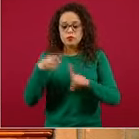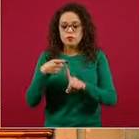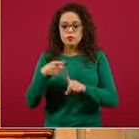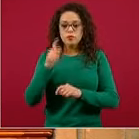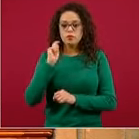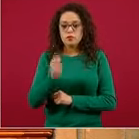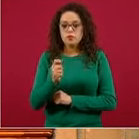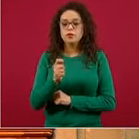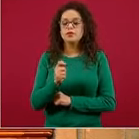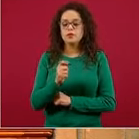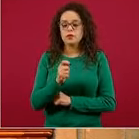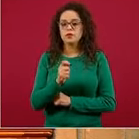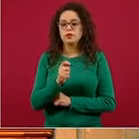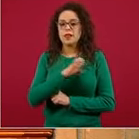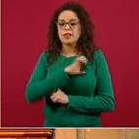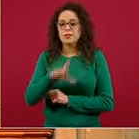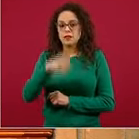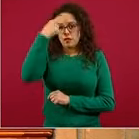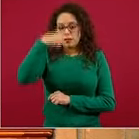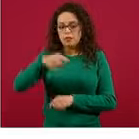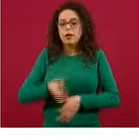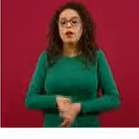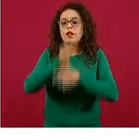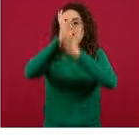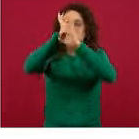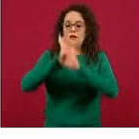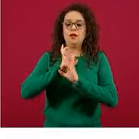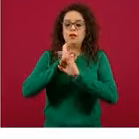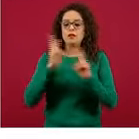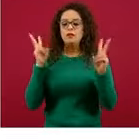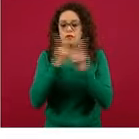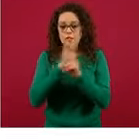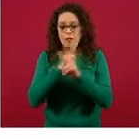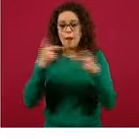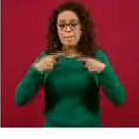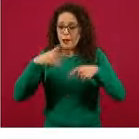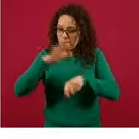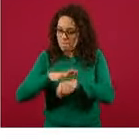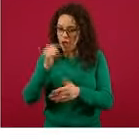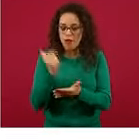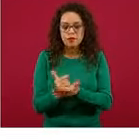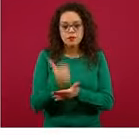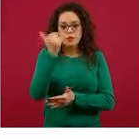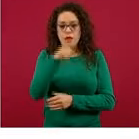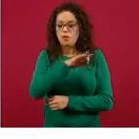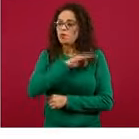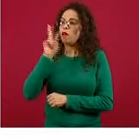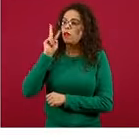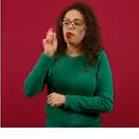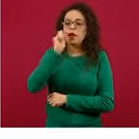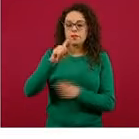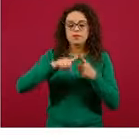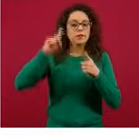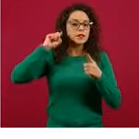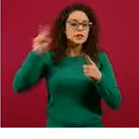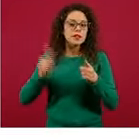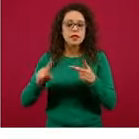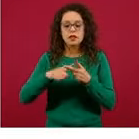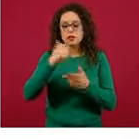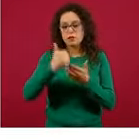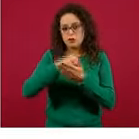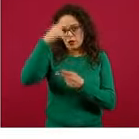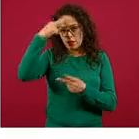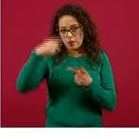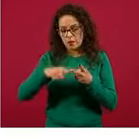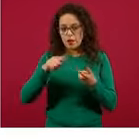con ventilador para los pacientes más críticos. Aquí vemos a Zacatecas, Ciudad de México, Baja California